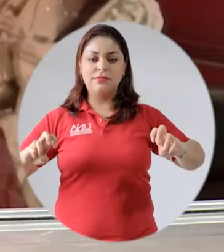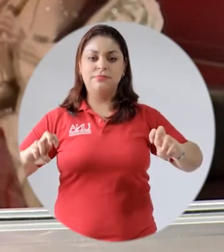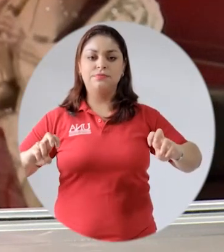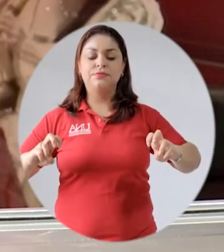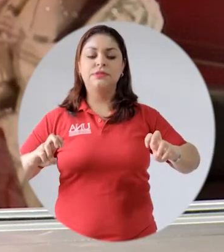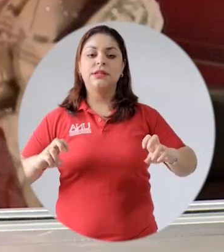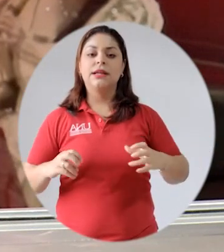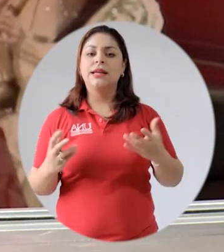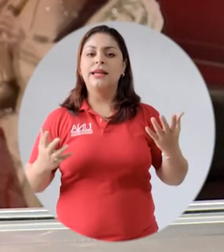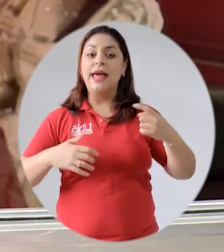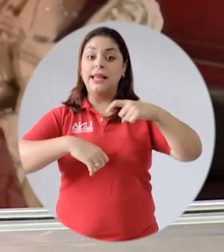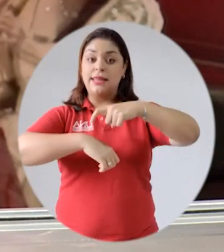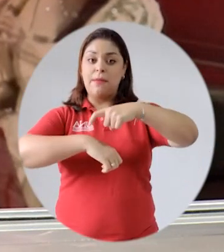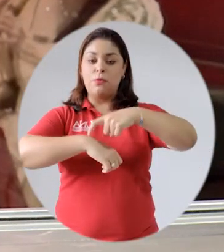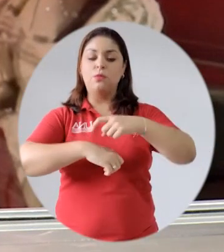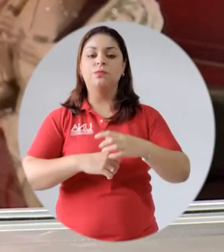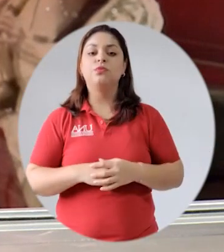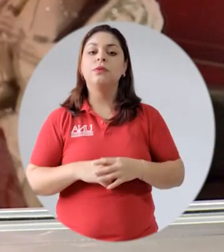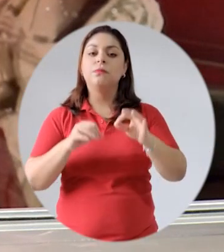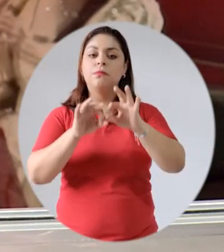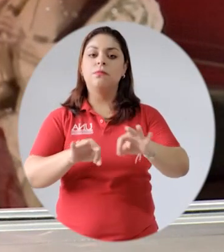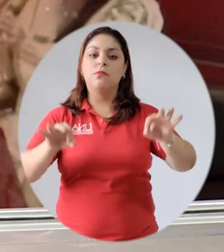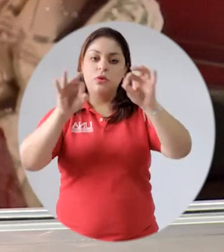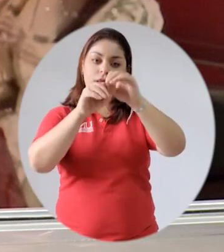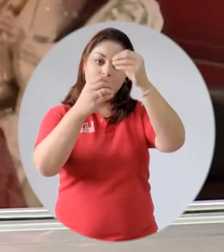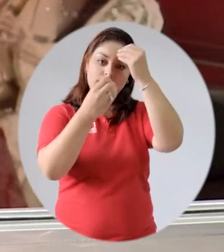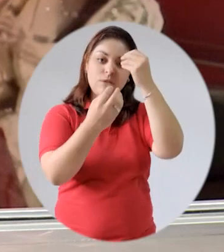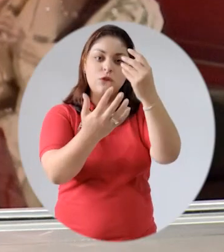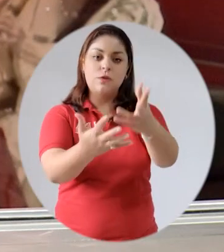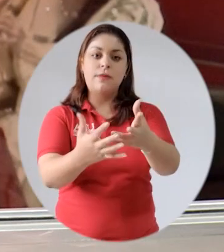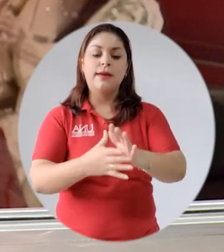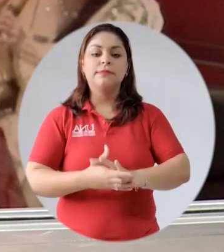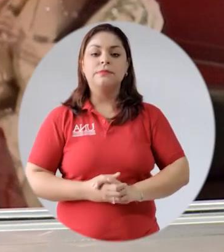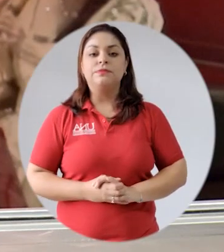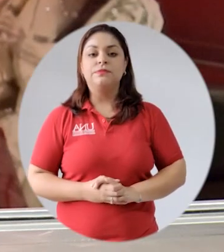trabajan por lo menos 6 horas más que las costarricenses.